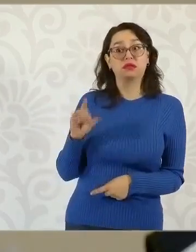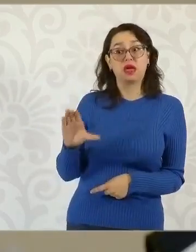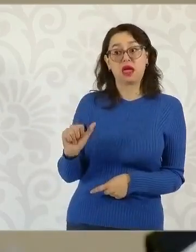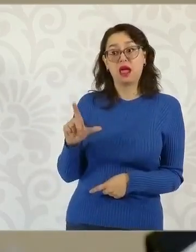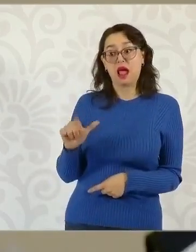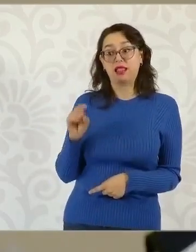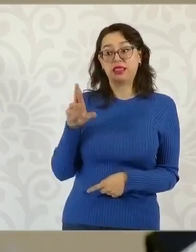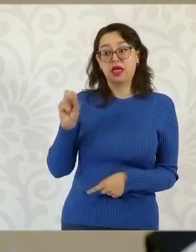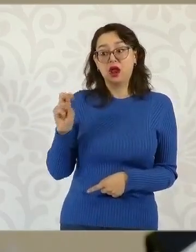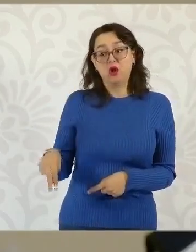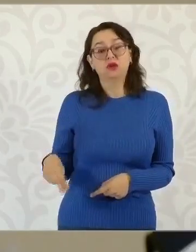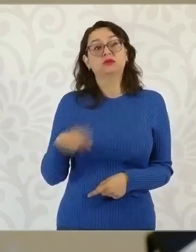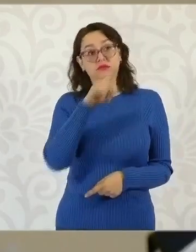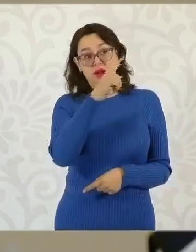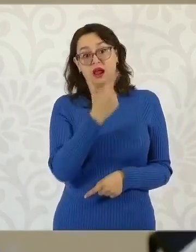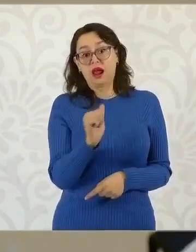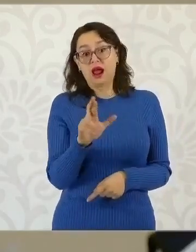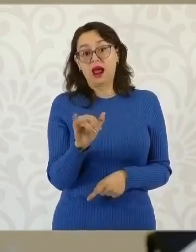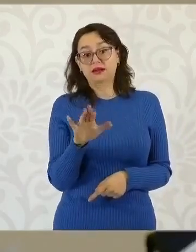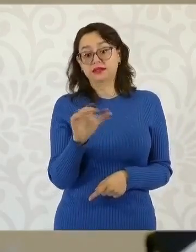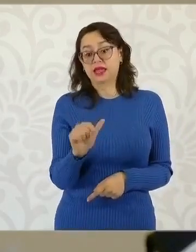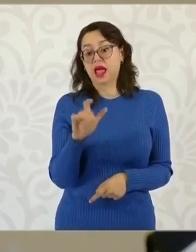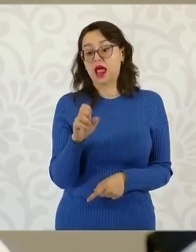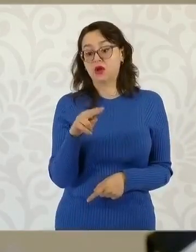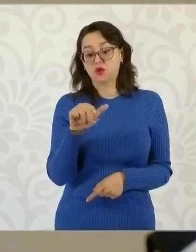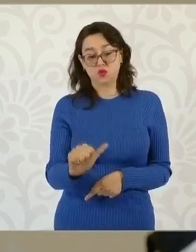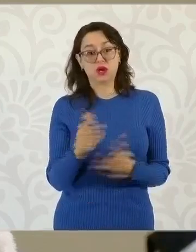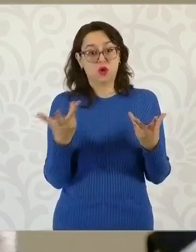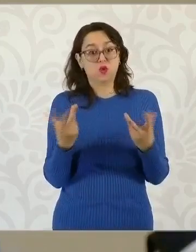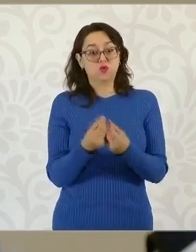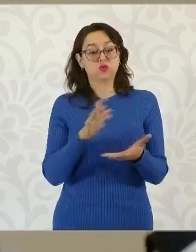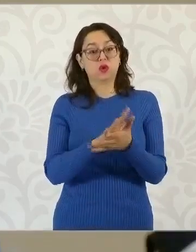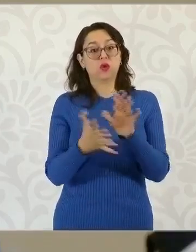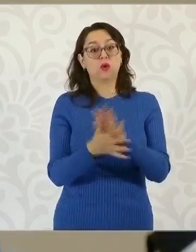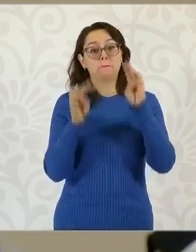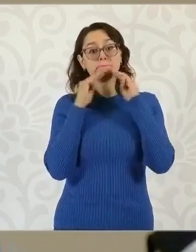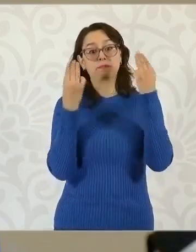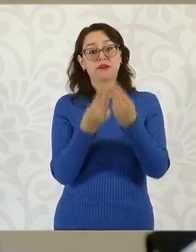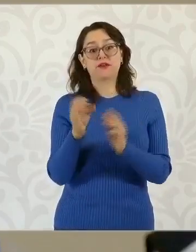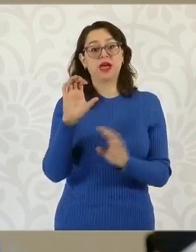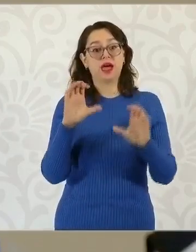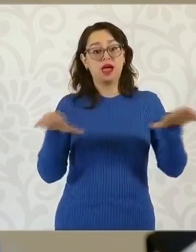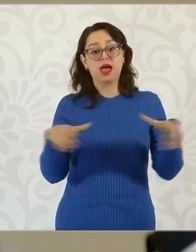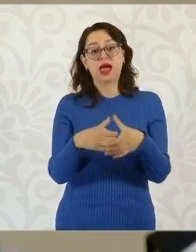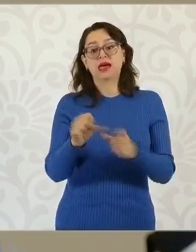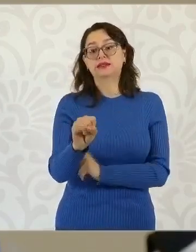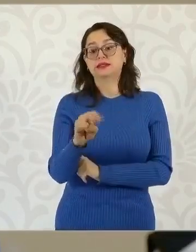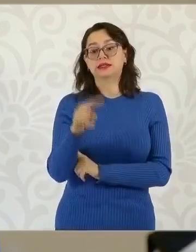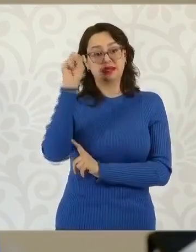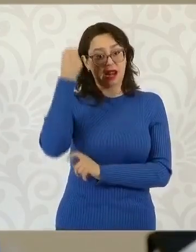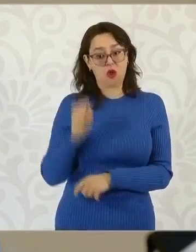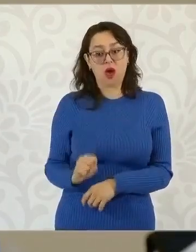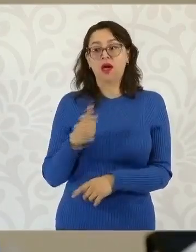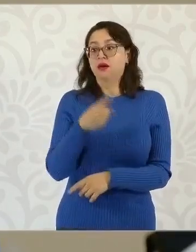entonces secretario de Seguridad Pública, con el cártel de Sinaloa. Preguntarle, Presidenta, pues si será